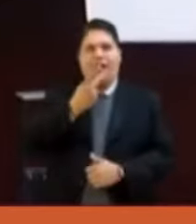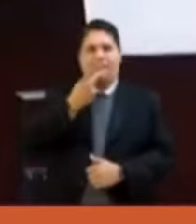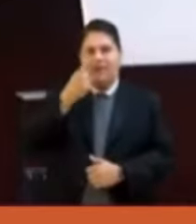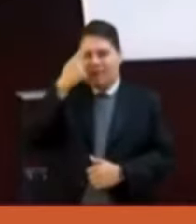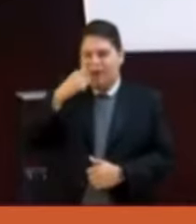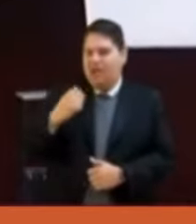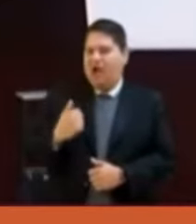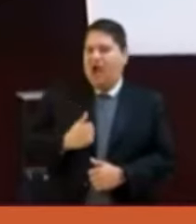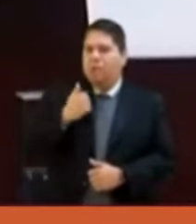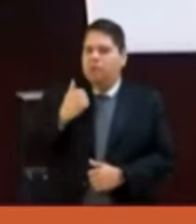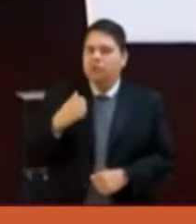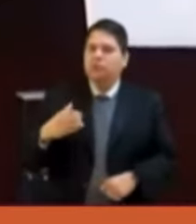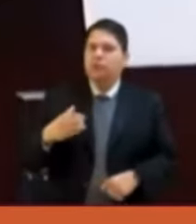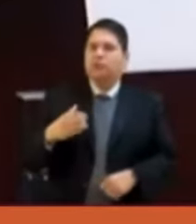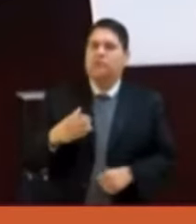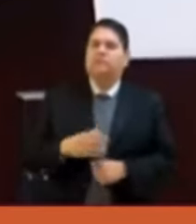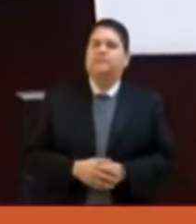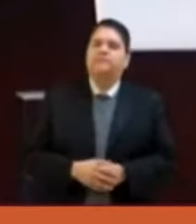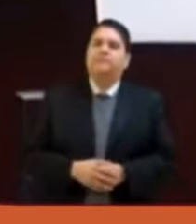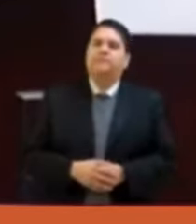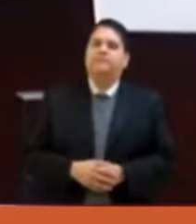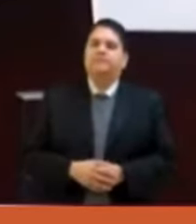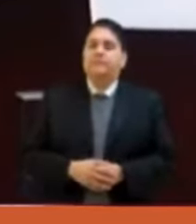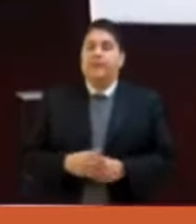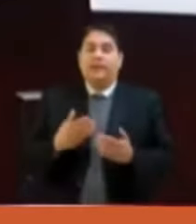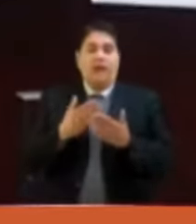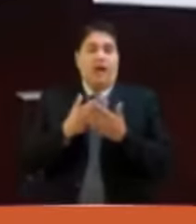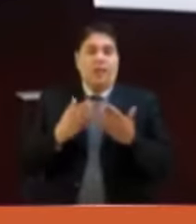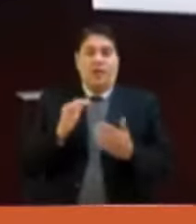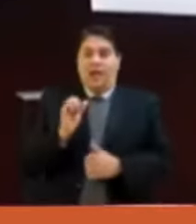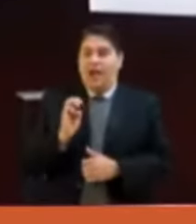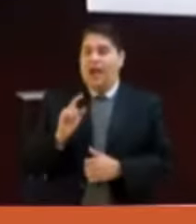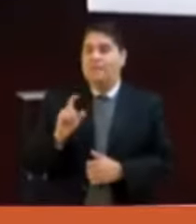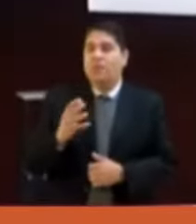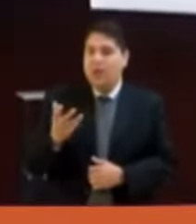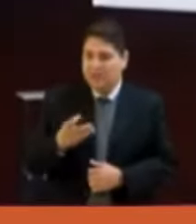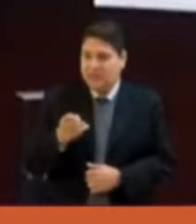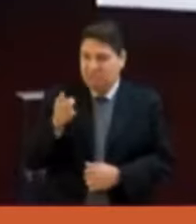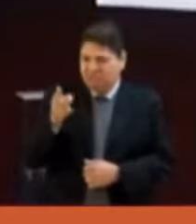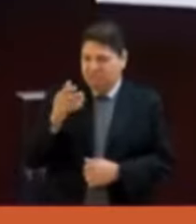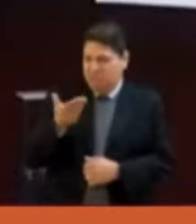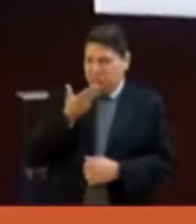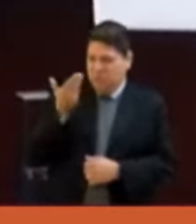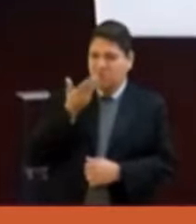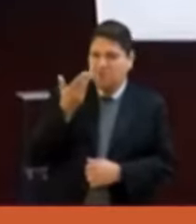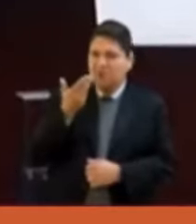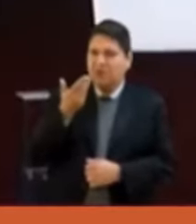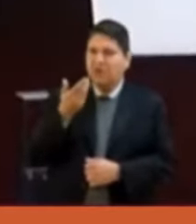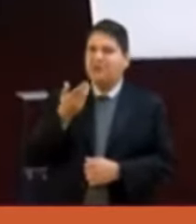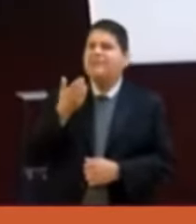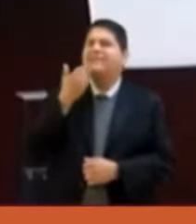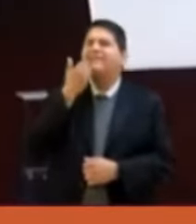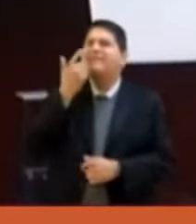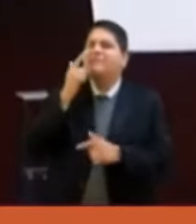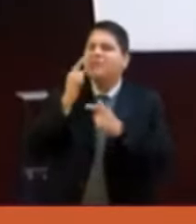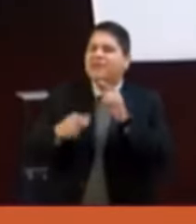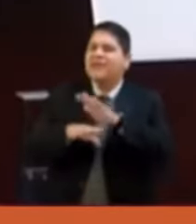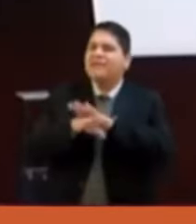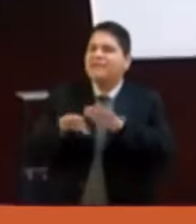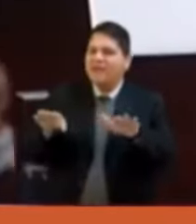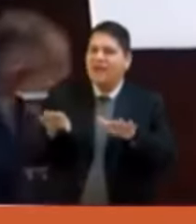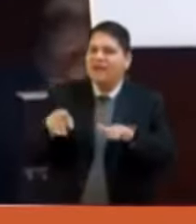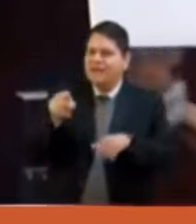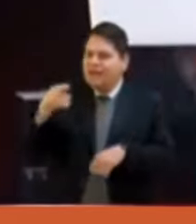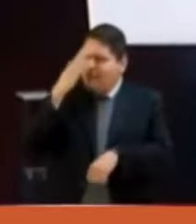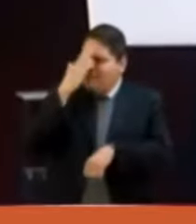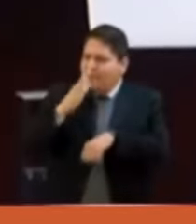abuso de poder y autoridad eso lo que hace López Obrador es lo que queremos evitar y que se entere y que se entienda vamos